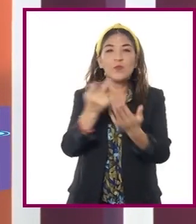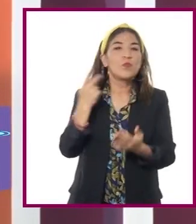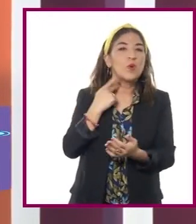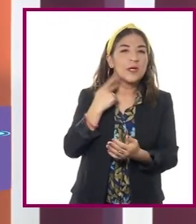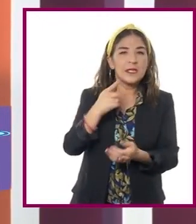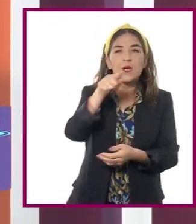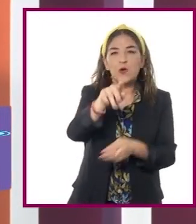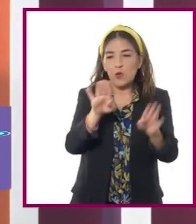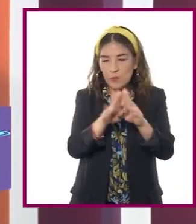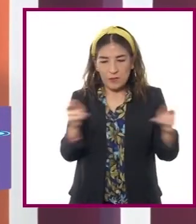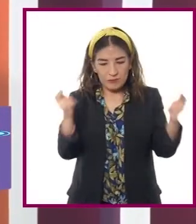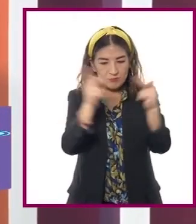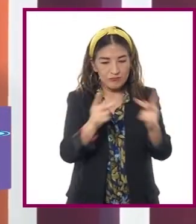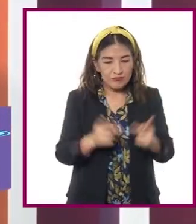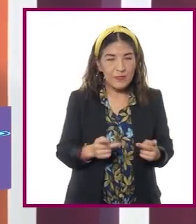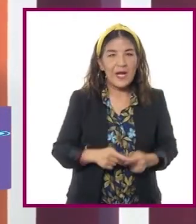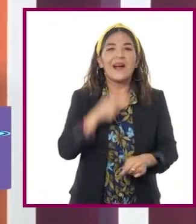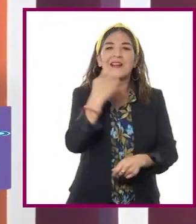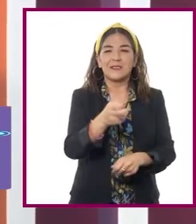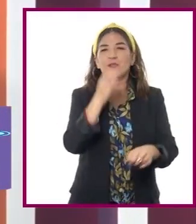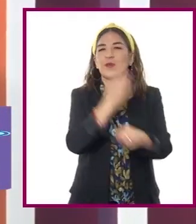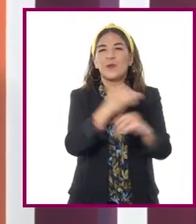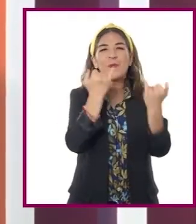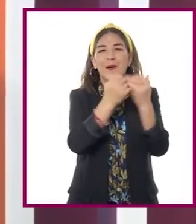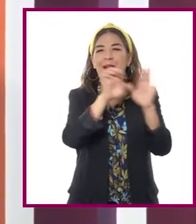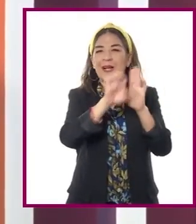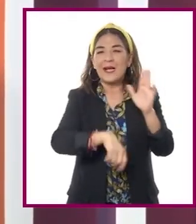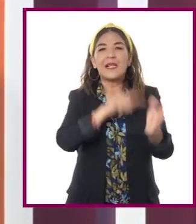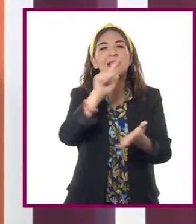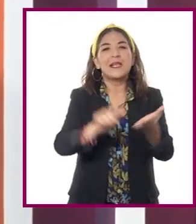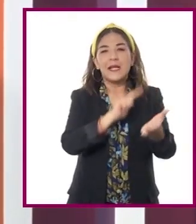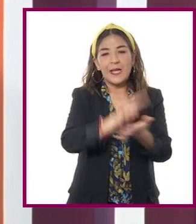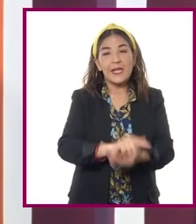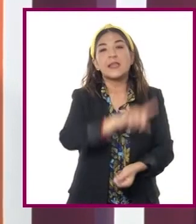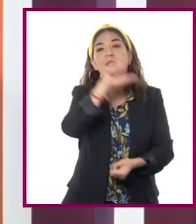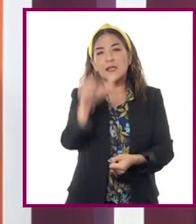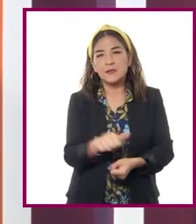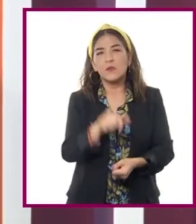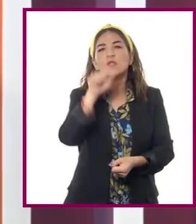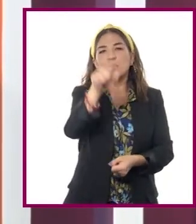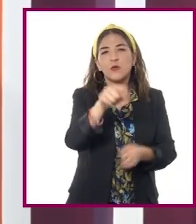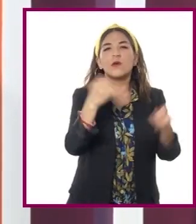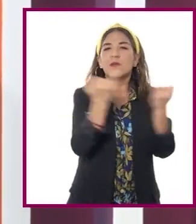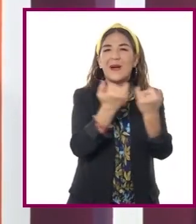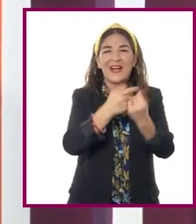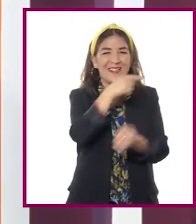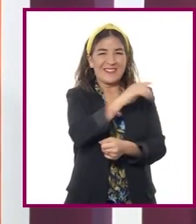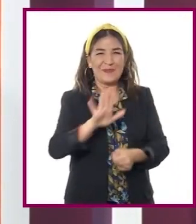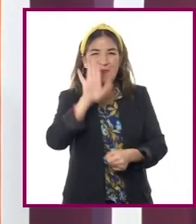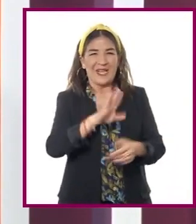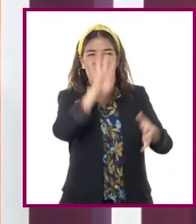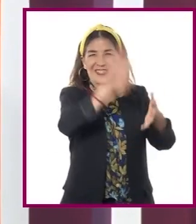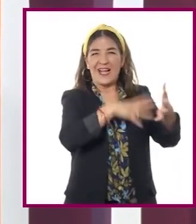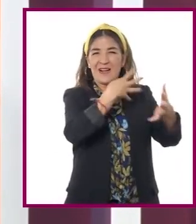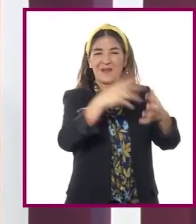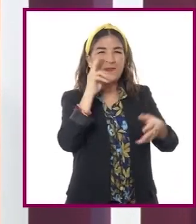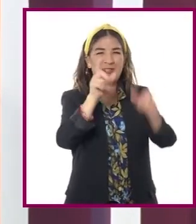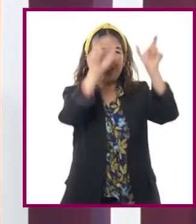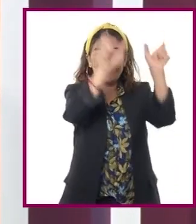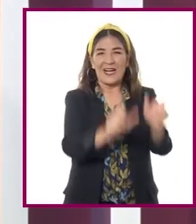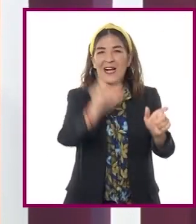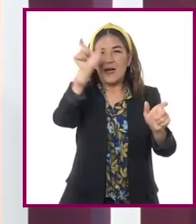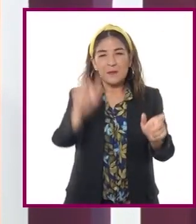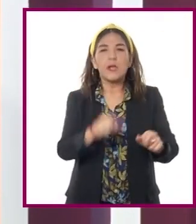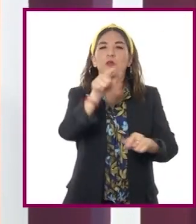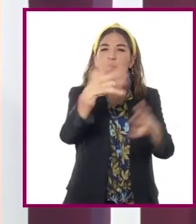la importancia de la imparcialidad de la ley, y después complementen una tabla similar a la de hoy. Si no